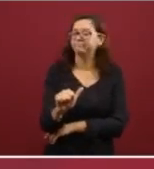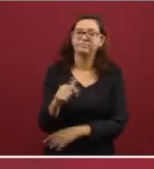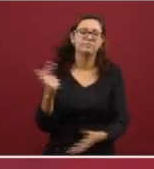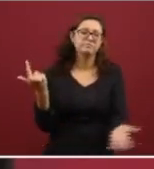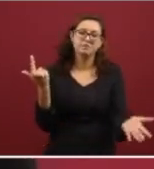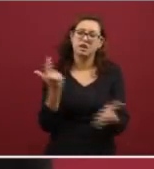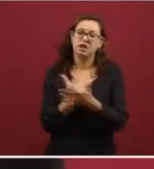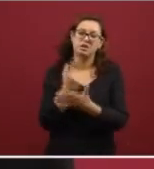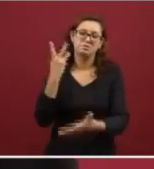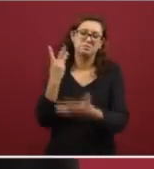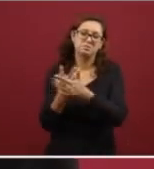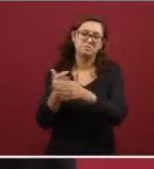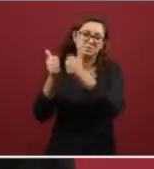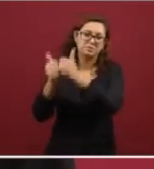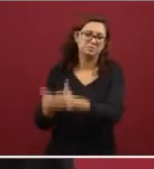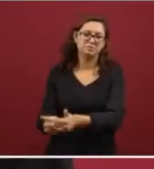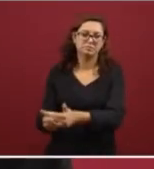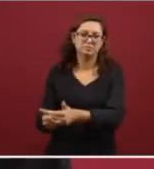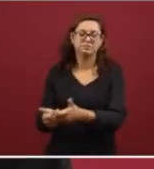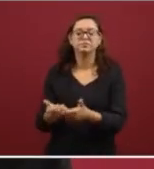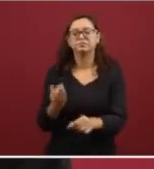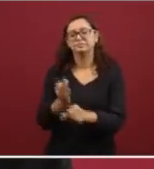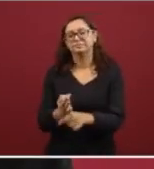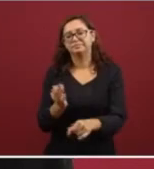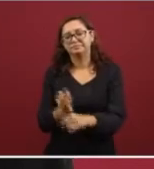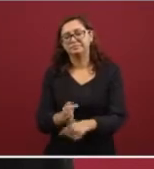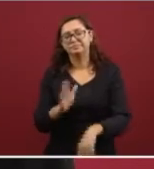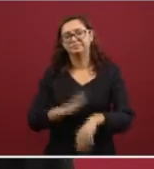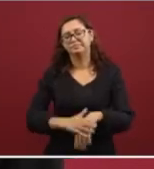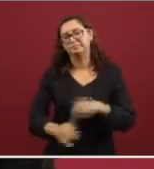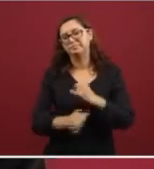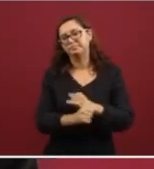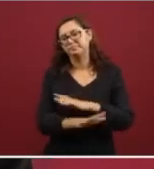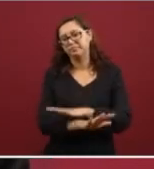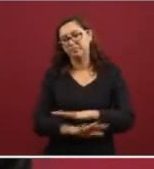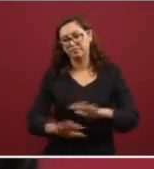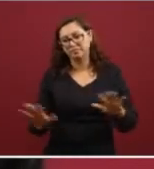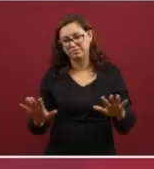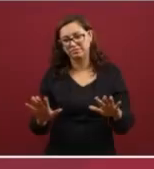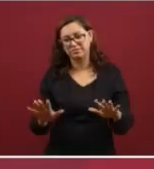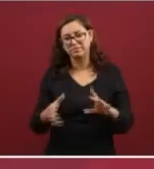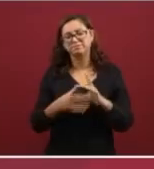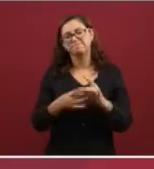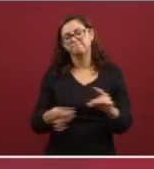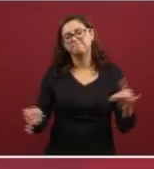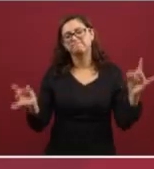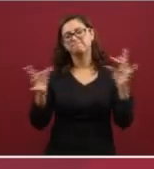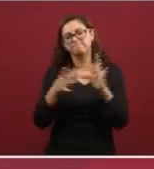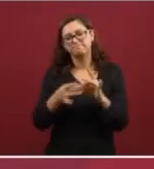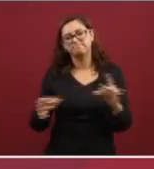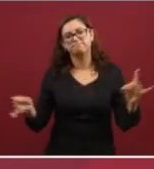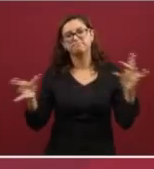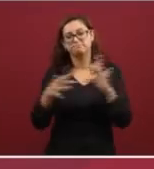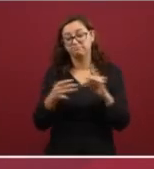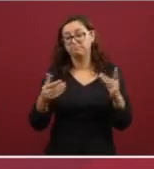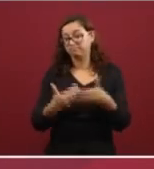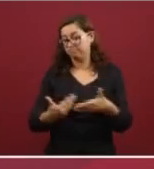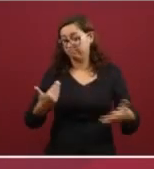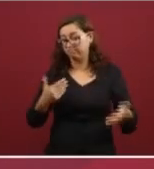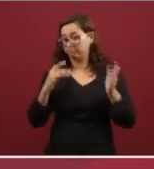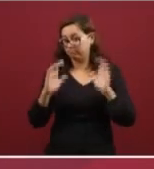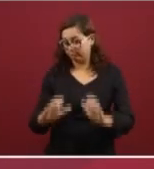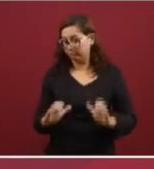en Guerrero, el presidente calificó como irresponsable el que existan disputas políticas en ese tema y llamó a agilizar el reparto